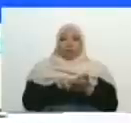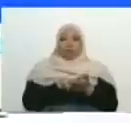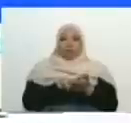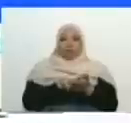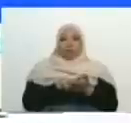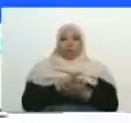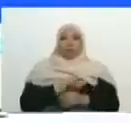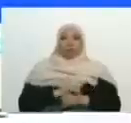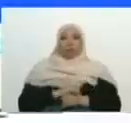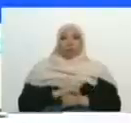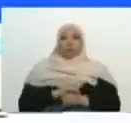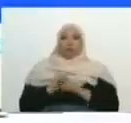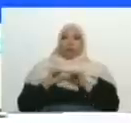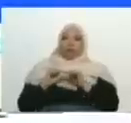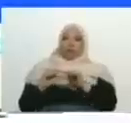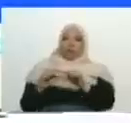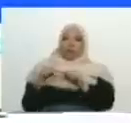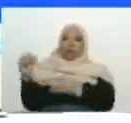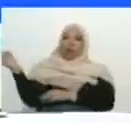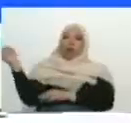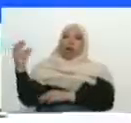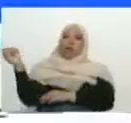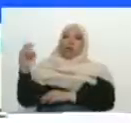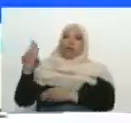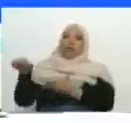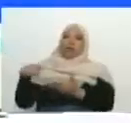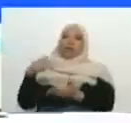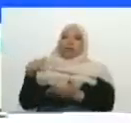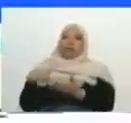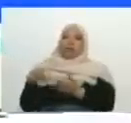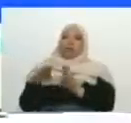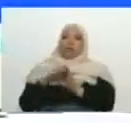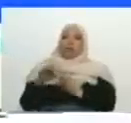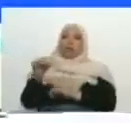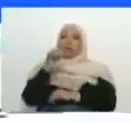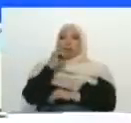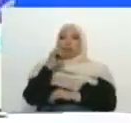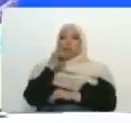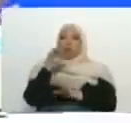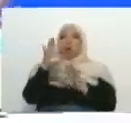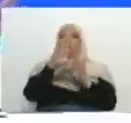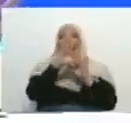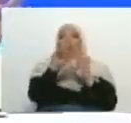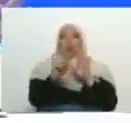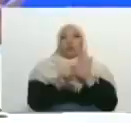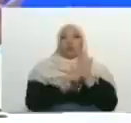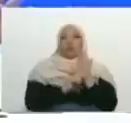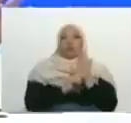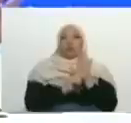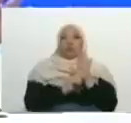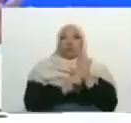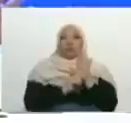la supuesta continuidad de esa asamblea. O sea, no existe la Constitución de la República Bolivariana de Venezuela.